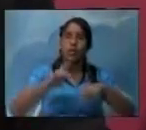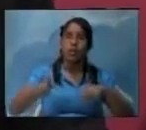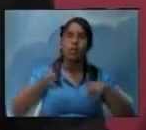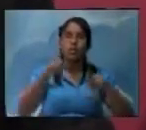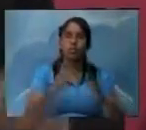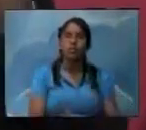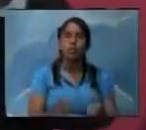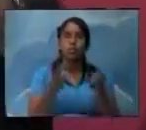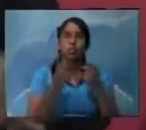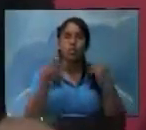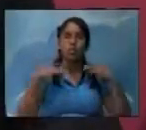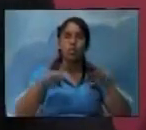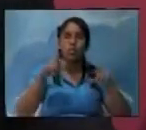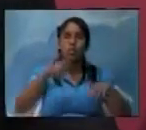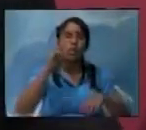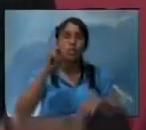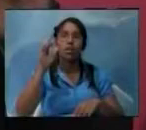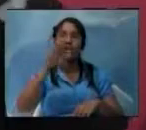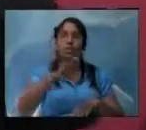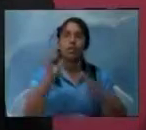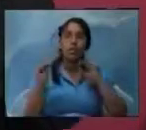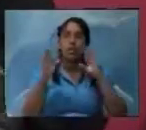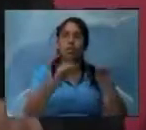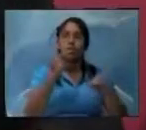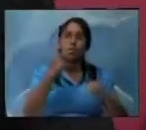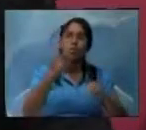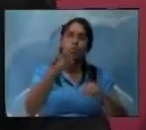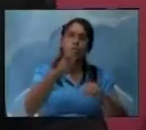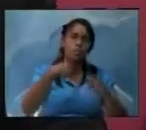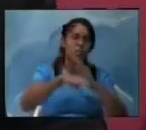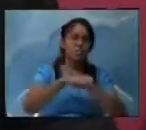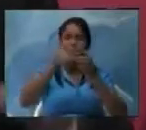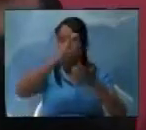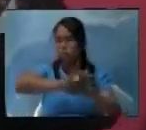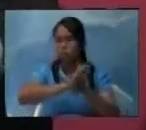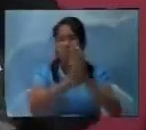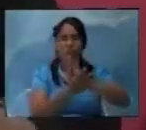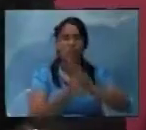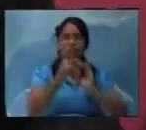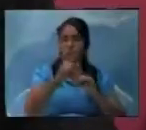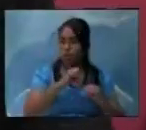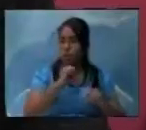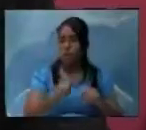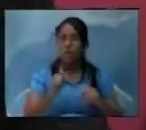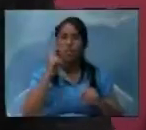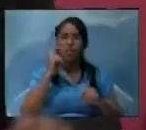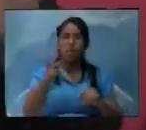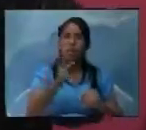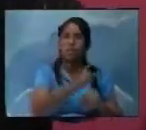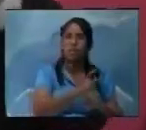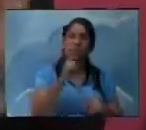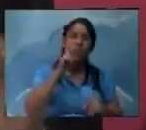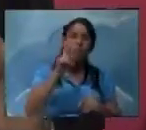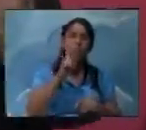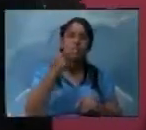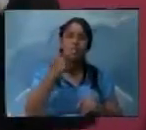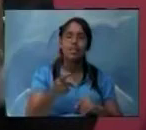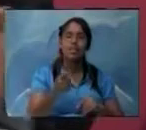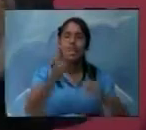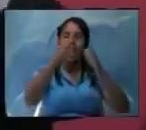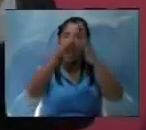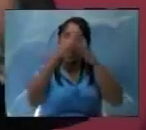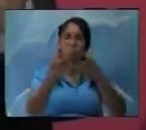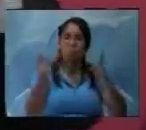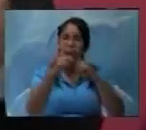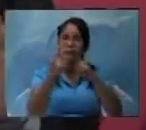vida. Quizás hoy el diablo te está hablando diciendo de que tú vas a ser un fracasado, de que tú eres un mediocre. Di la palabra: